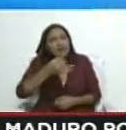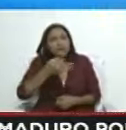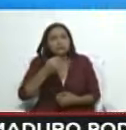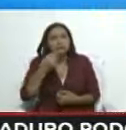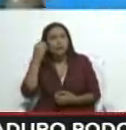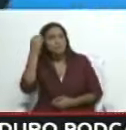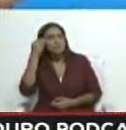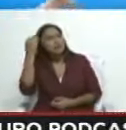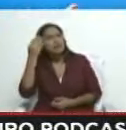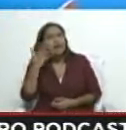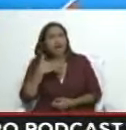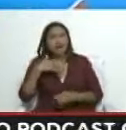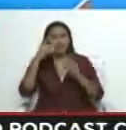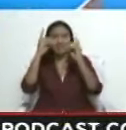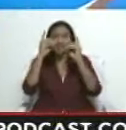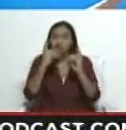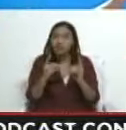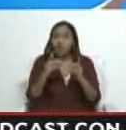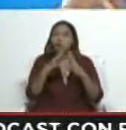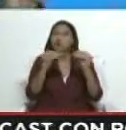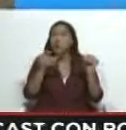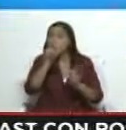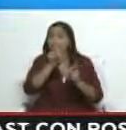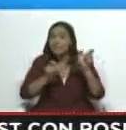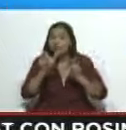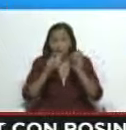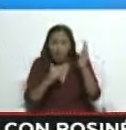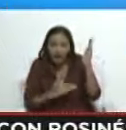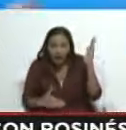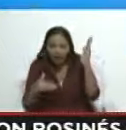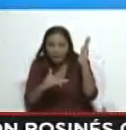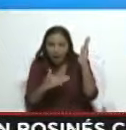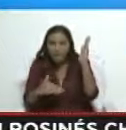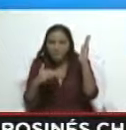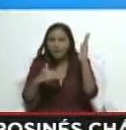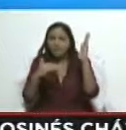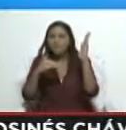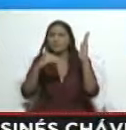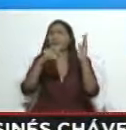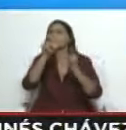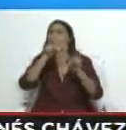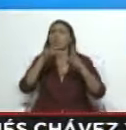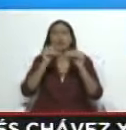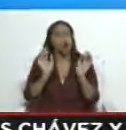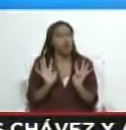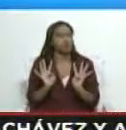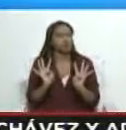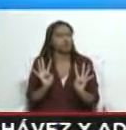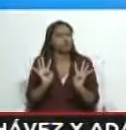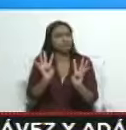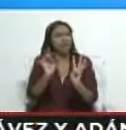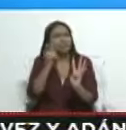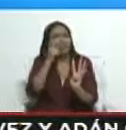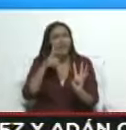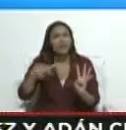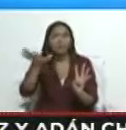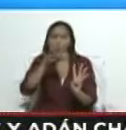decisión de la gente de abajo hacia arriba, a los que creen en la participación del pueblo, de los ciudadanos, aquí va a